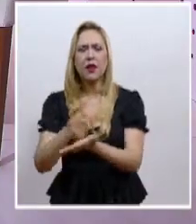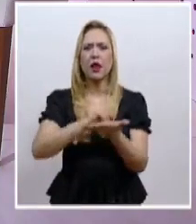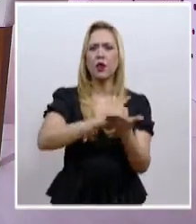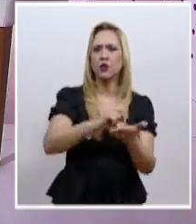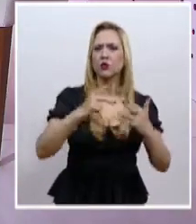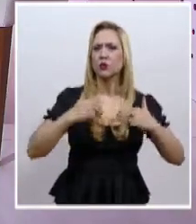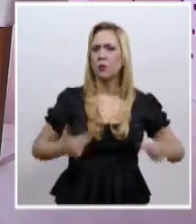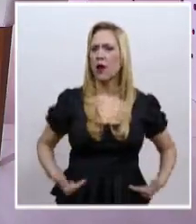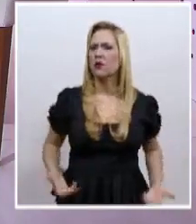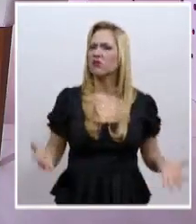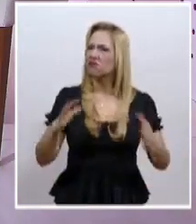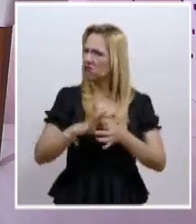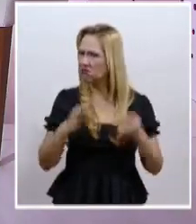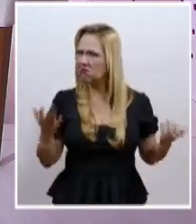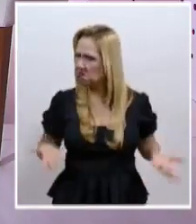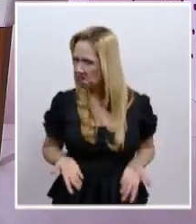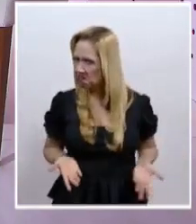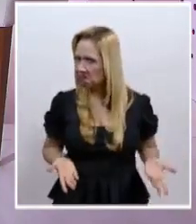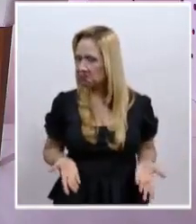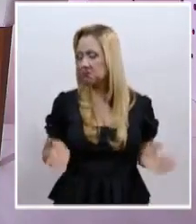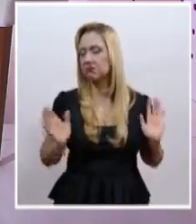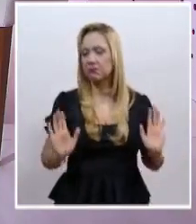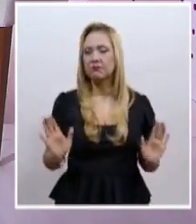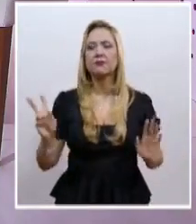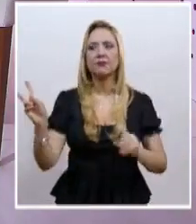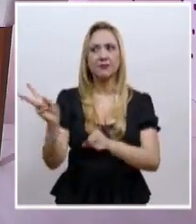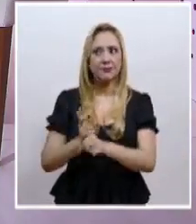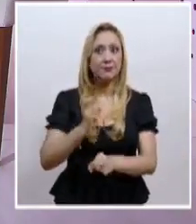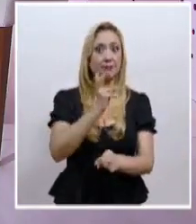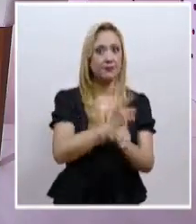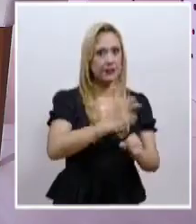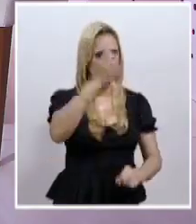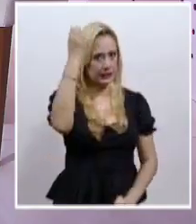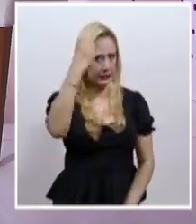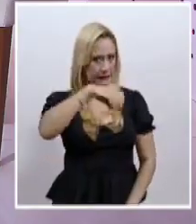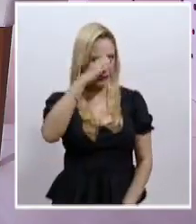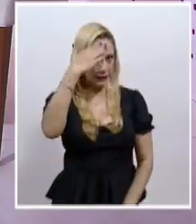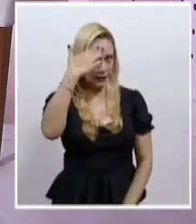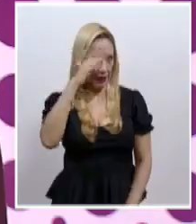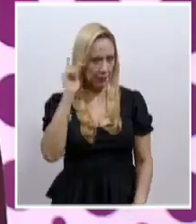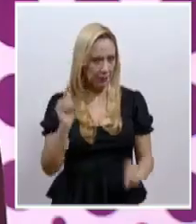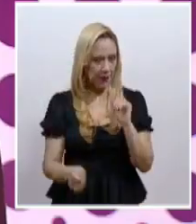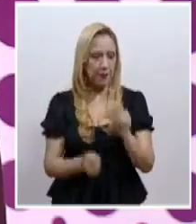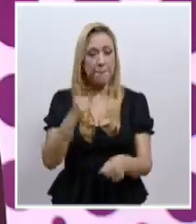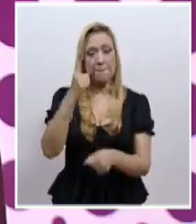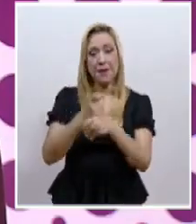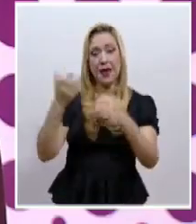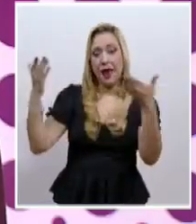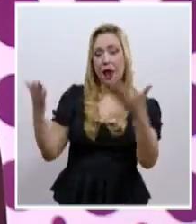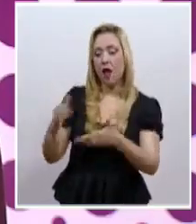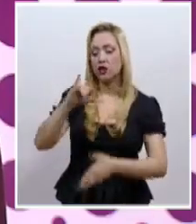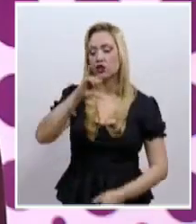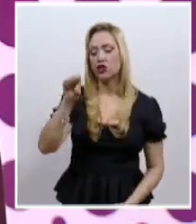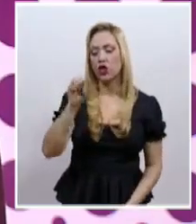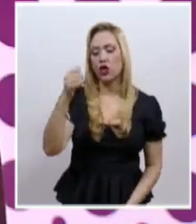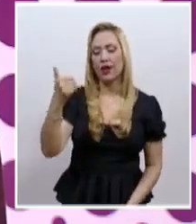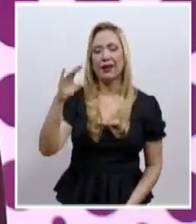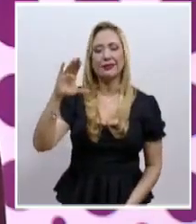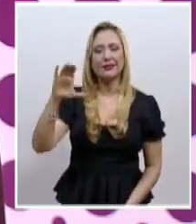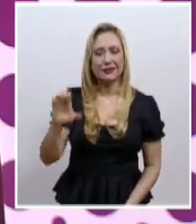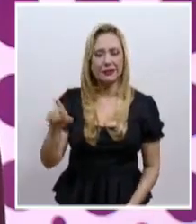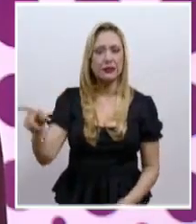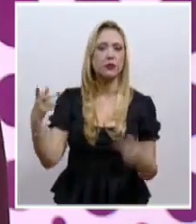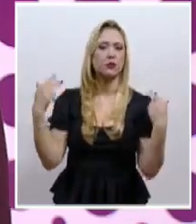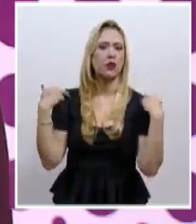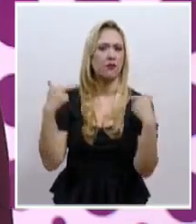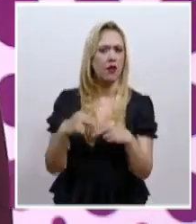Para ello tengo el gusto de tener en el estudio a una experta y un experto. En primer lugar, presento a Joyce Zatka, quien es profesora e